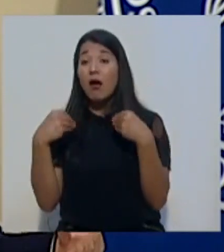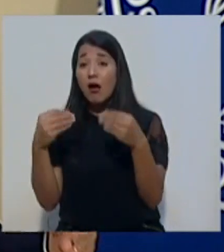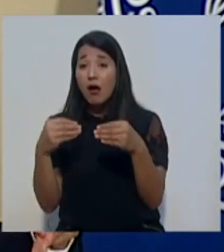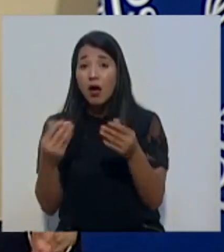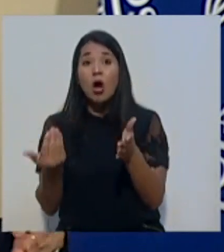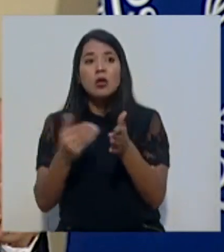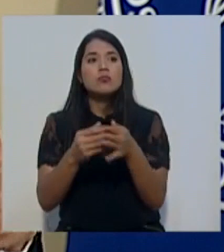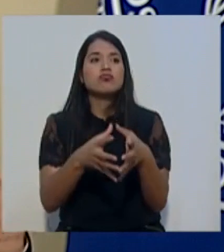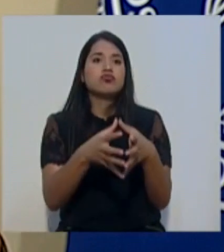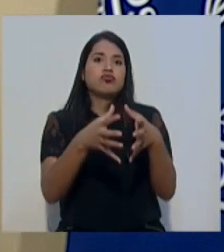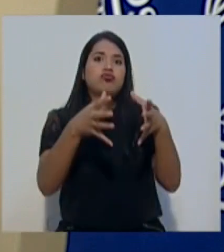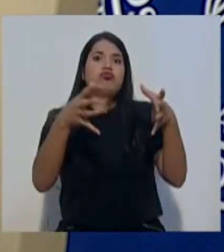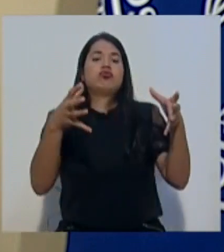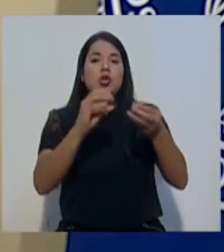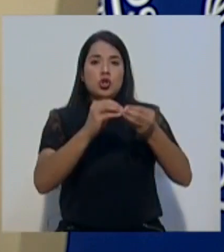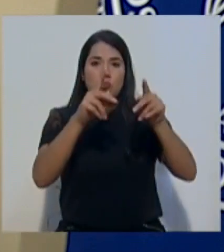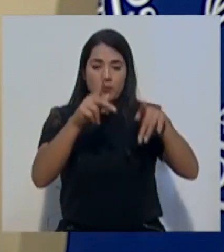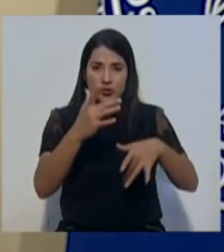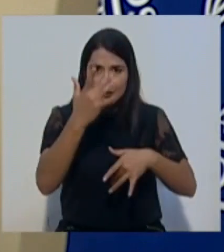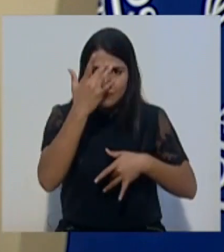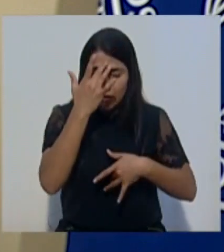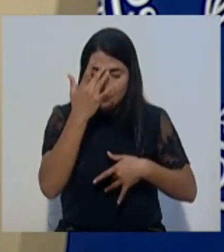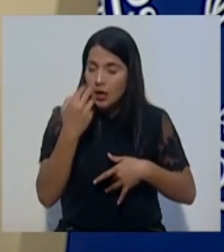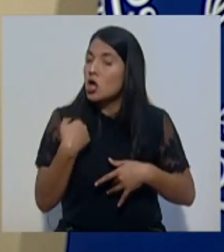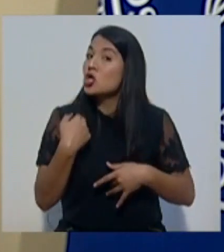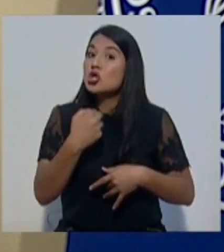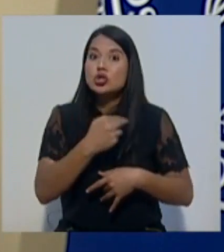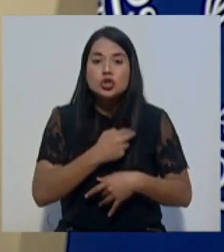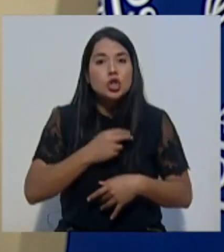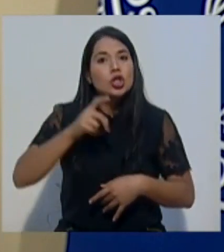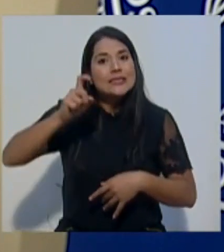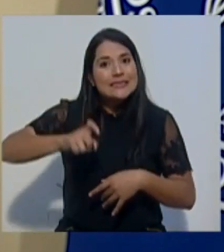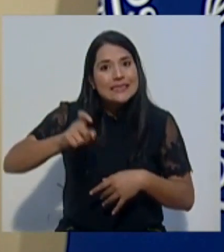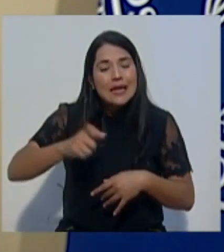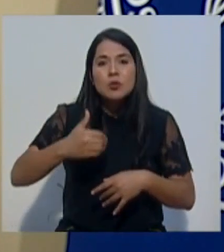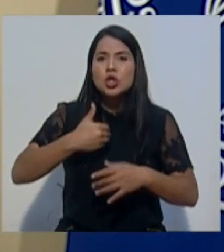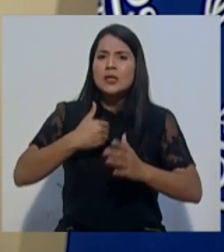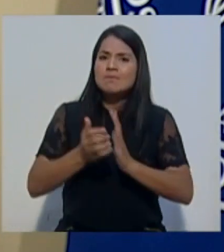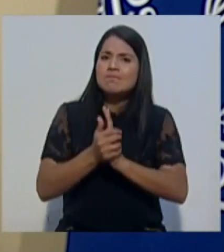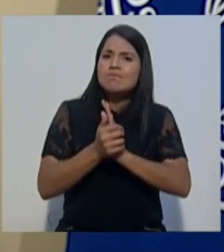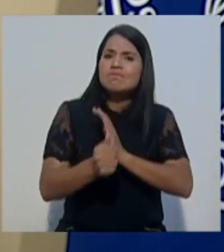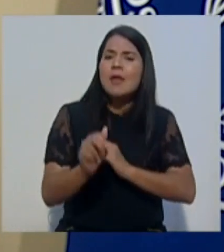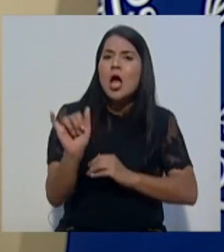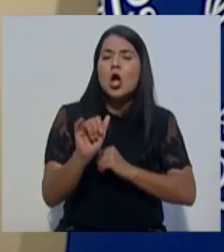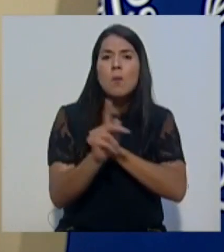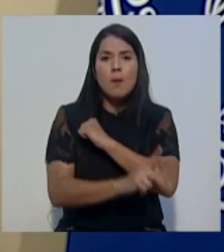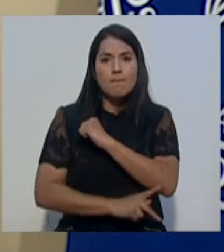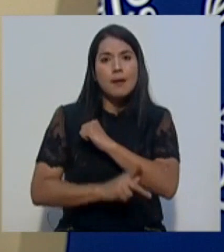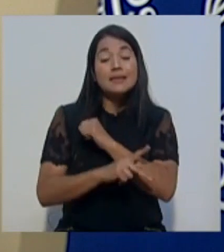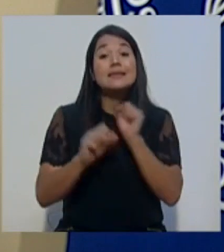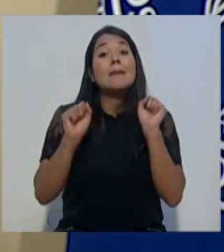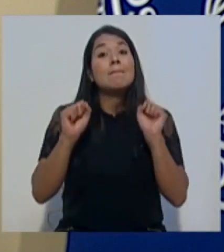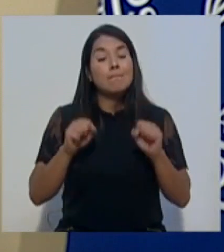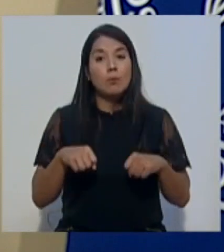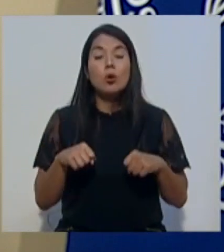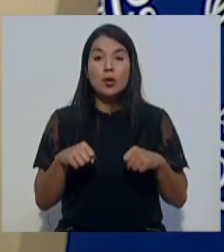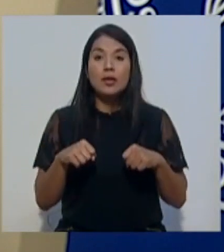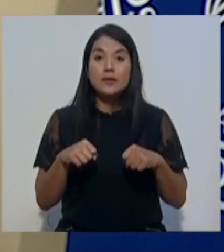fue para atrás. Nosotros tenemos que tener la fortaleza como país de mantener